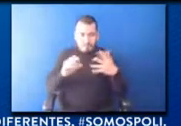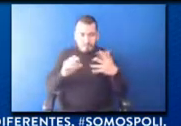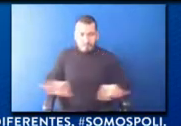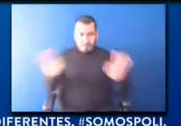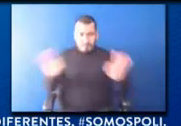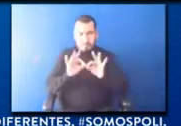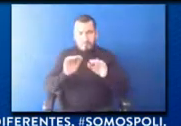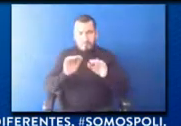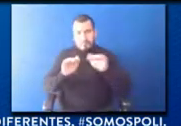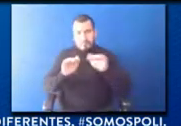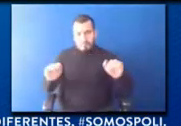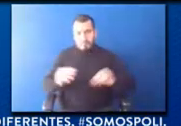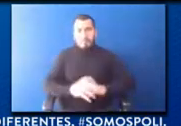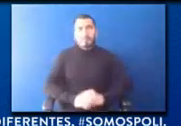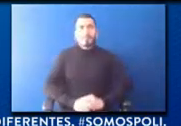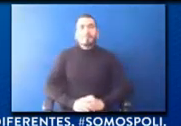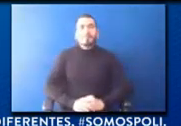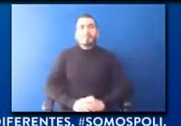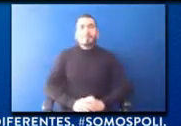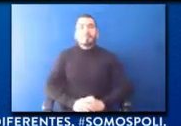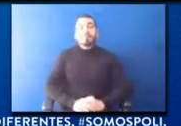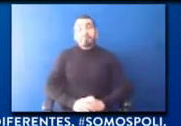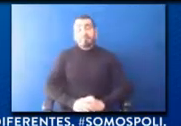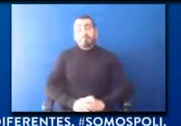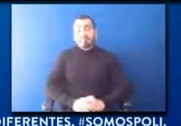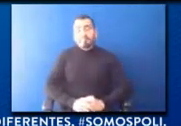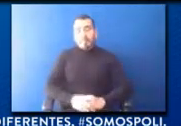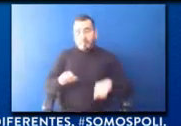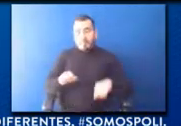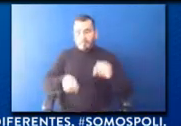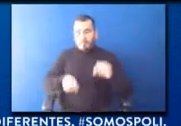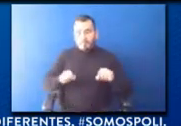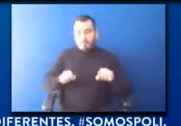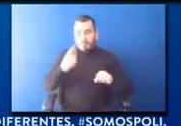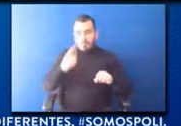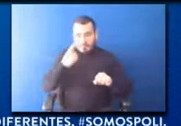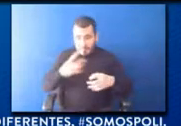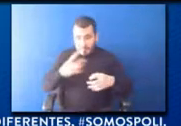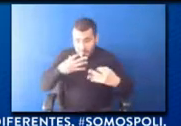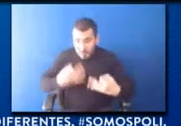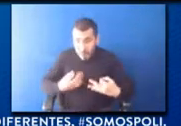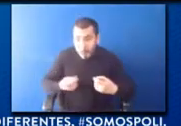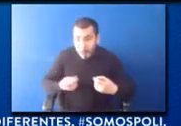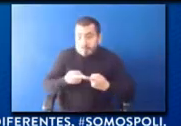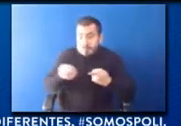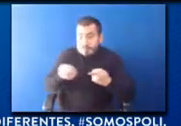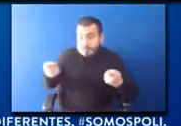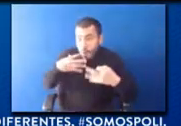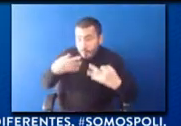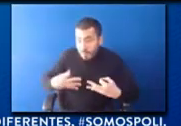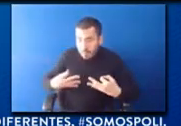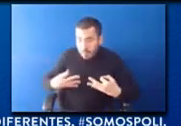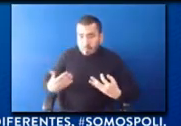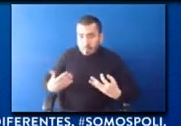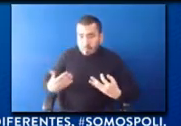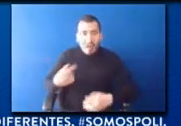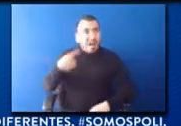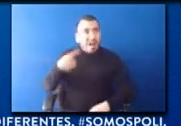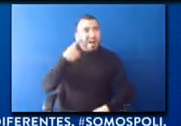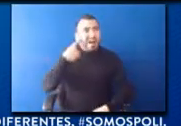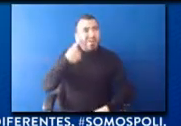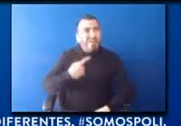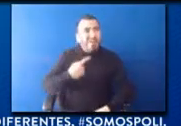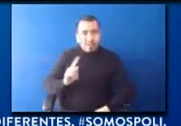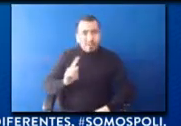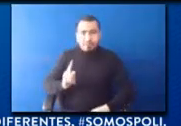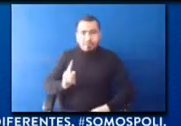La posibilidad de que todo esto se vuelva una realidad constante, permanente, que no sea flor de un solo día, depende